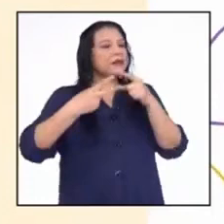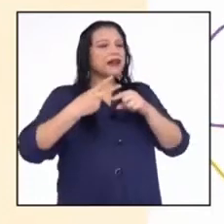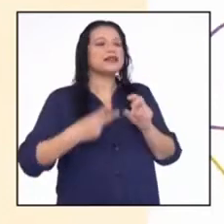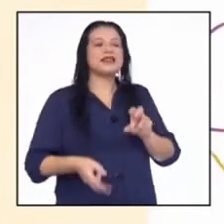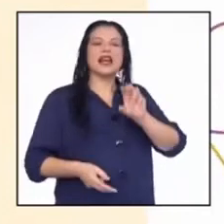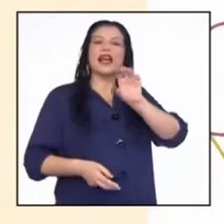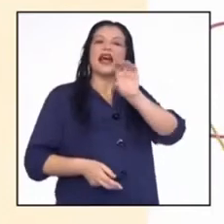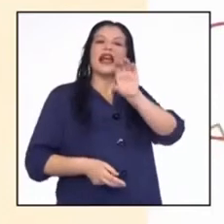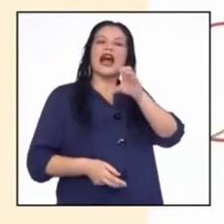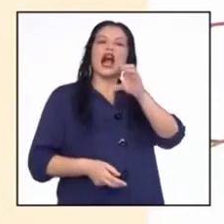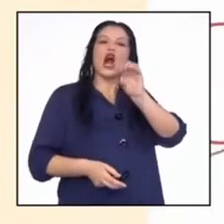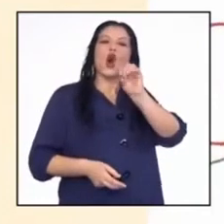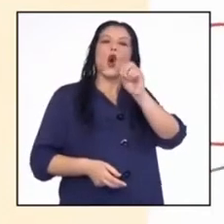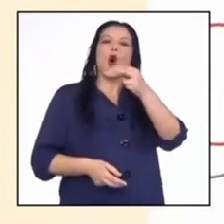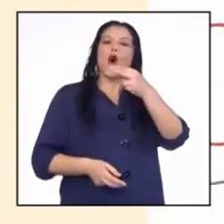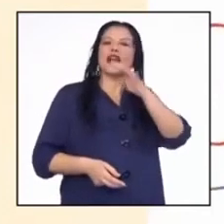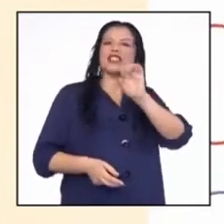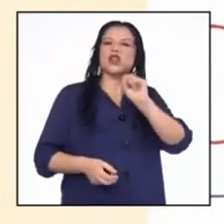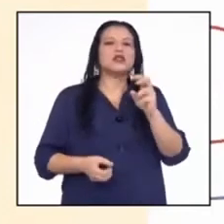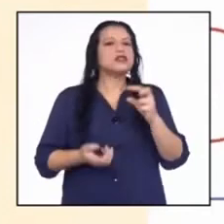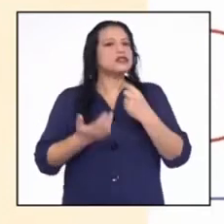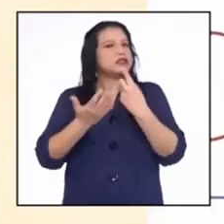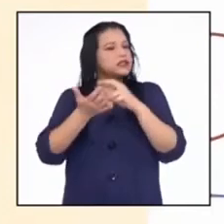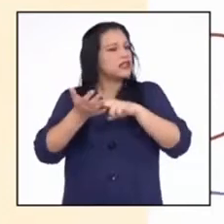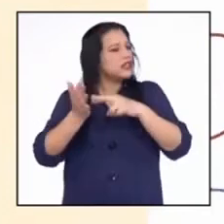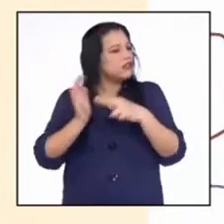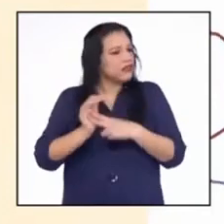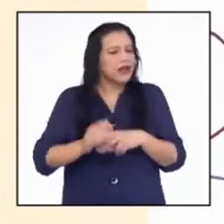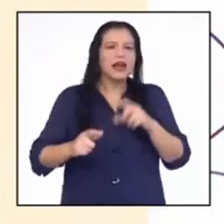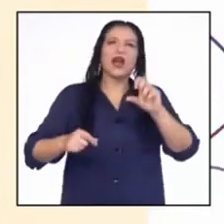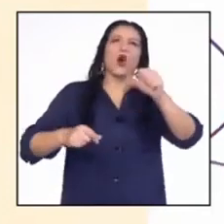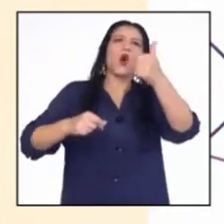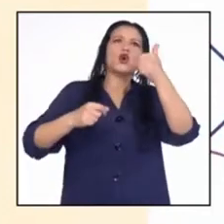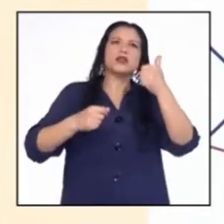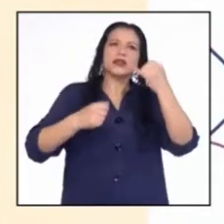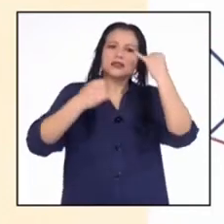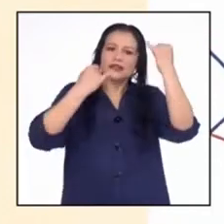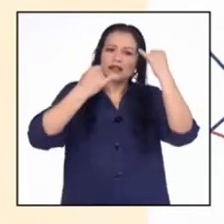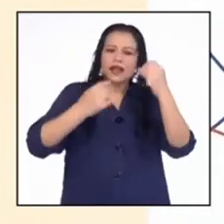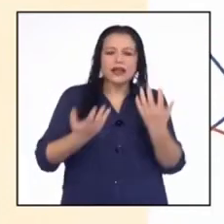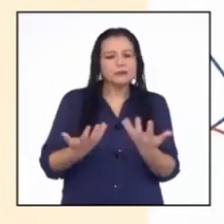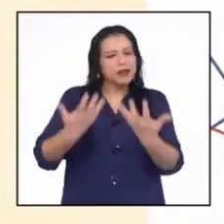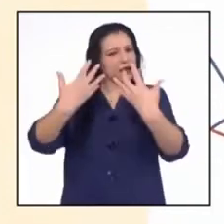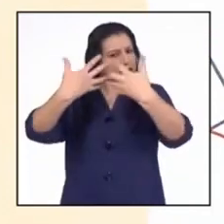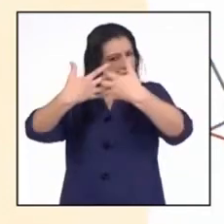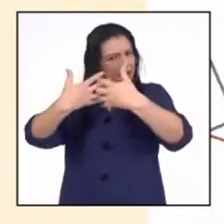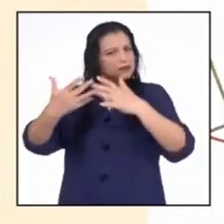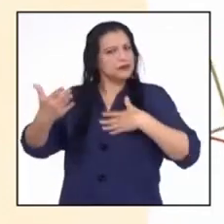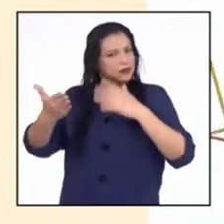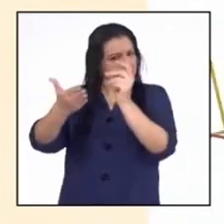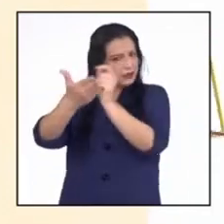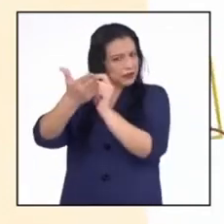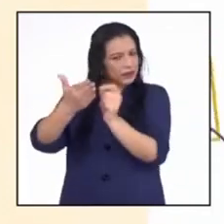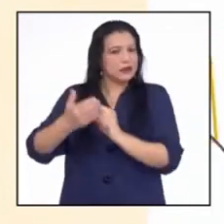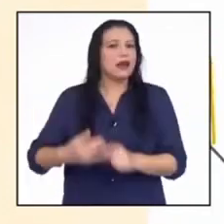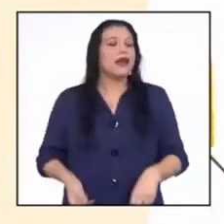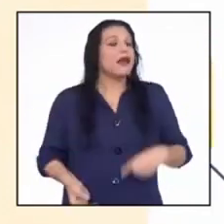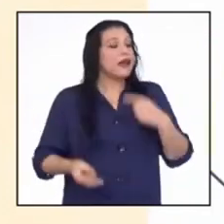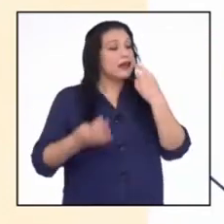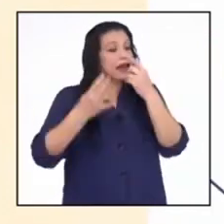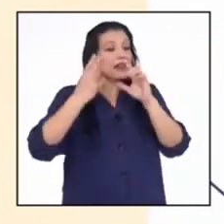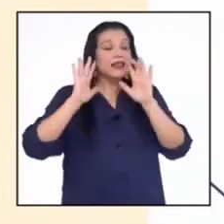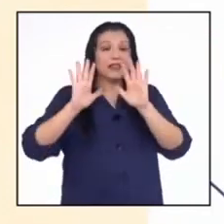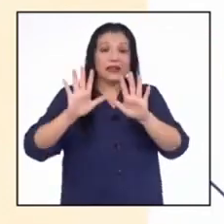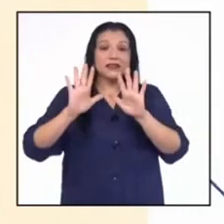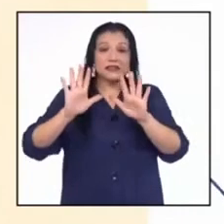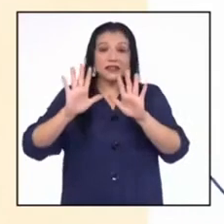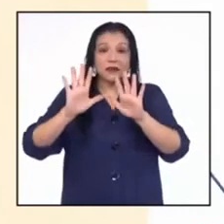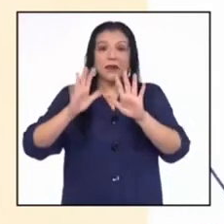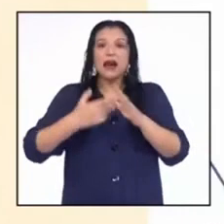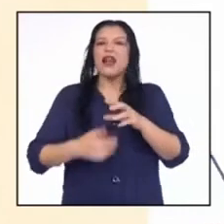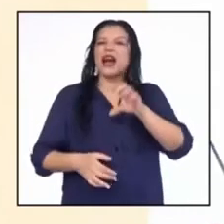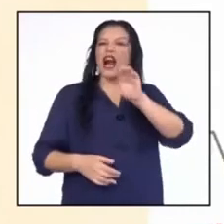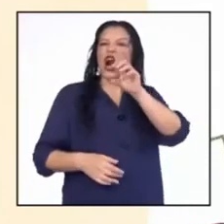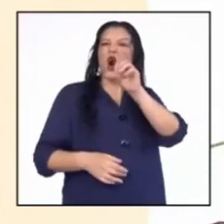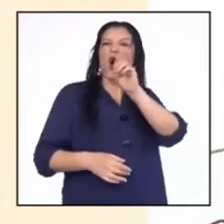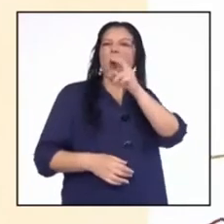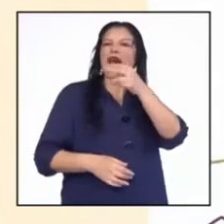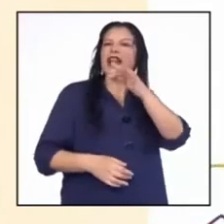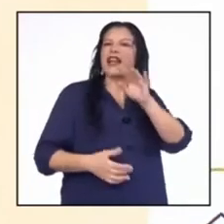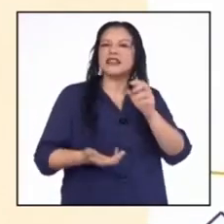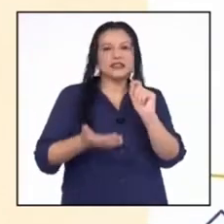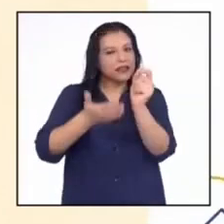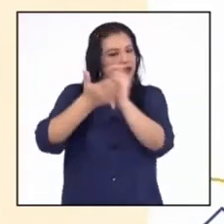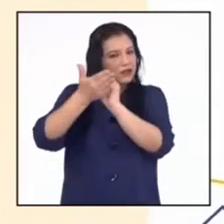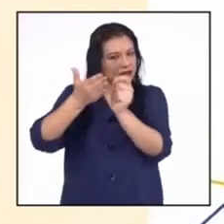es decir, que usemos distintos referentes para relacionar las ideas del texto. Y el 10º criterio es la coherencia